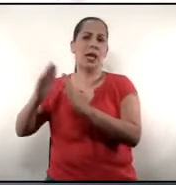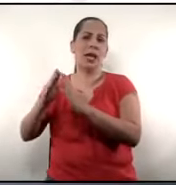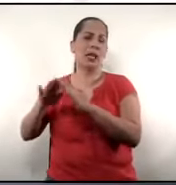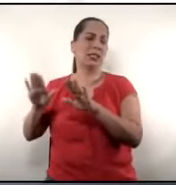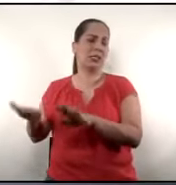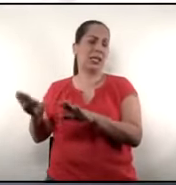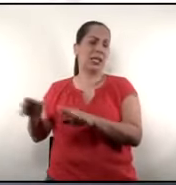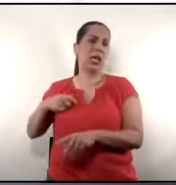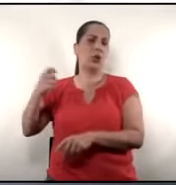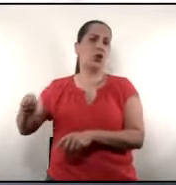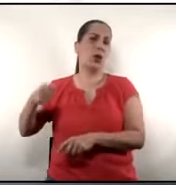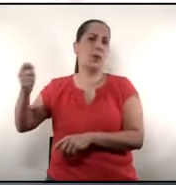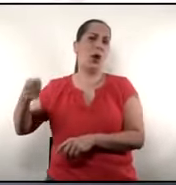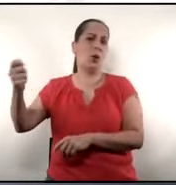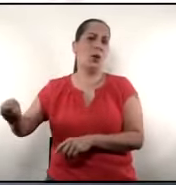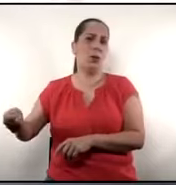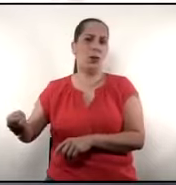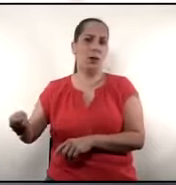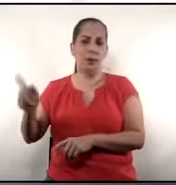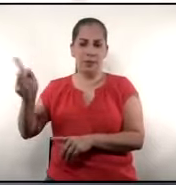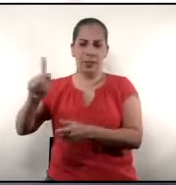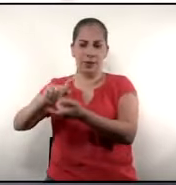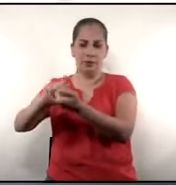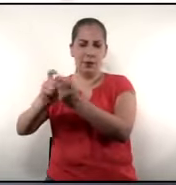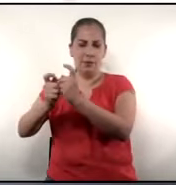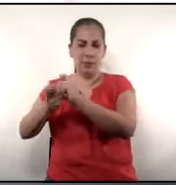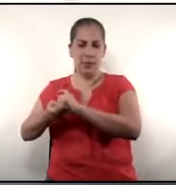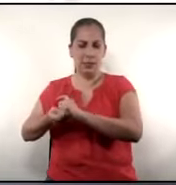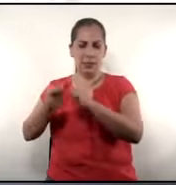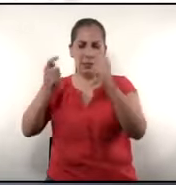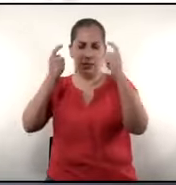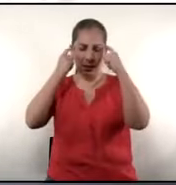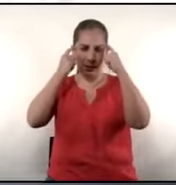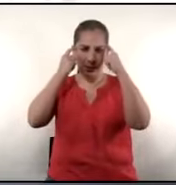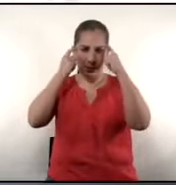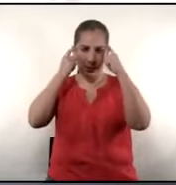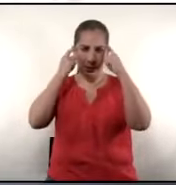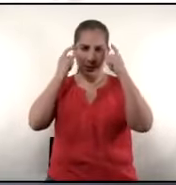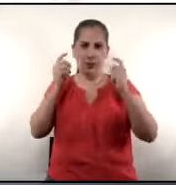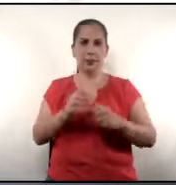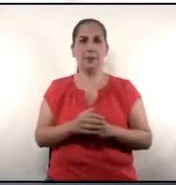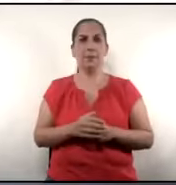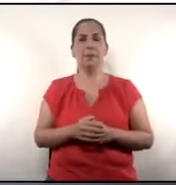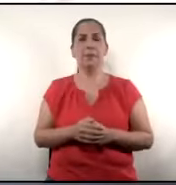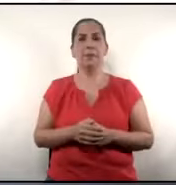para reinventarse, para recapacitar, para pasar por una